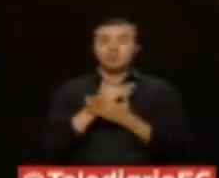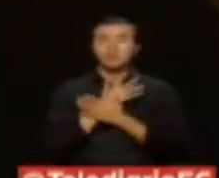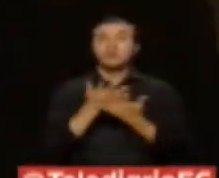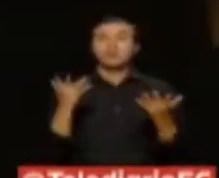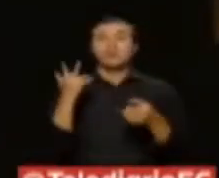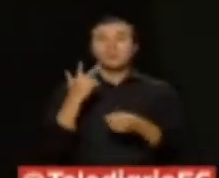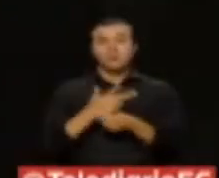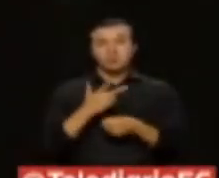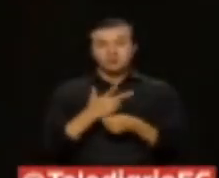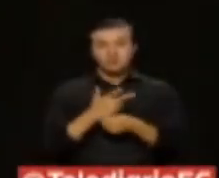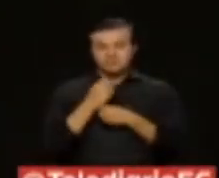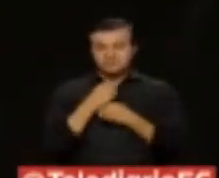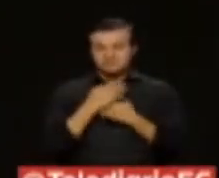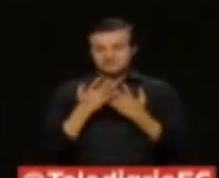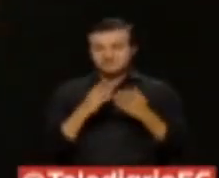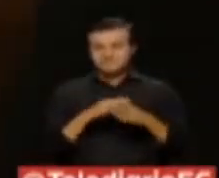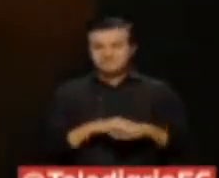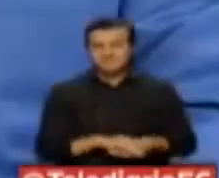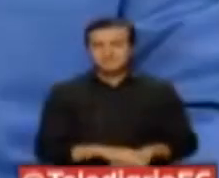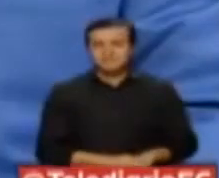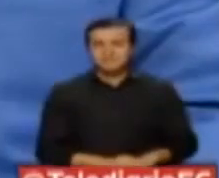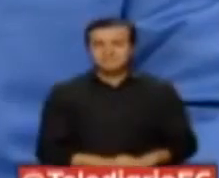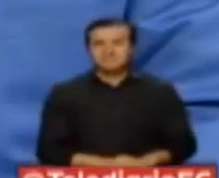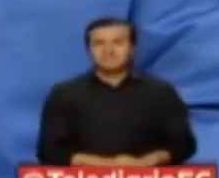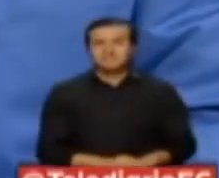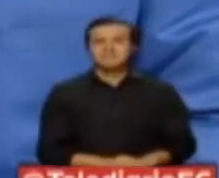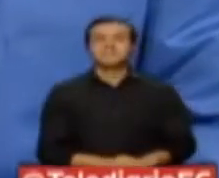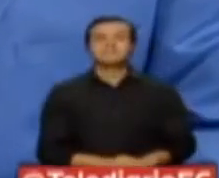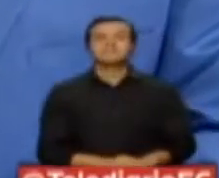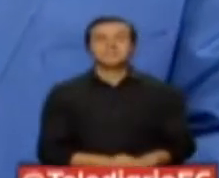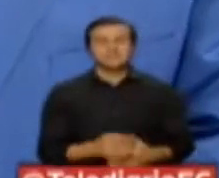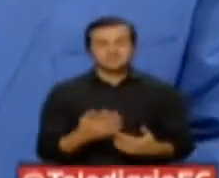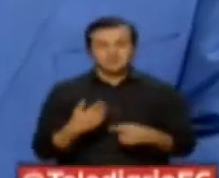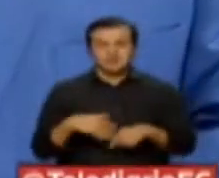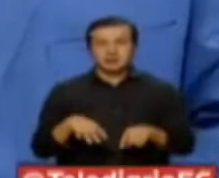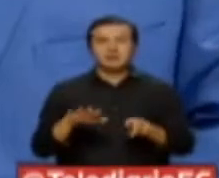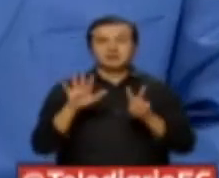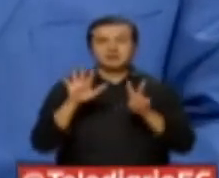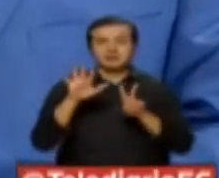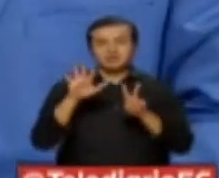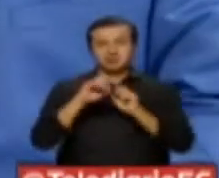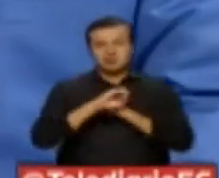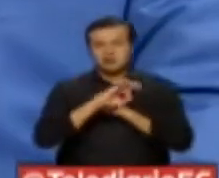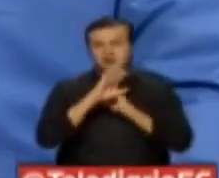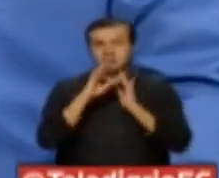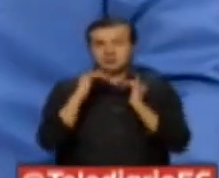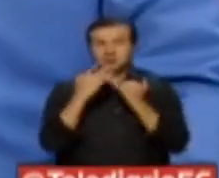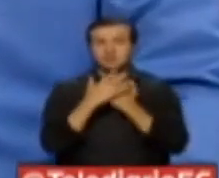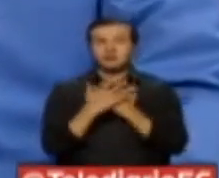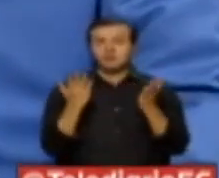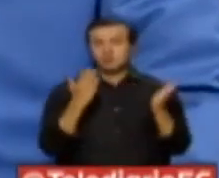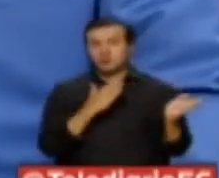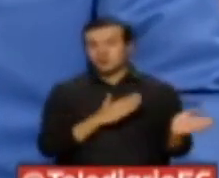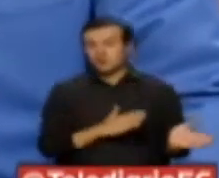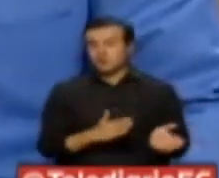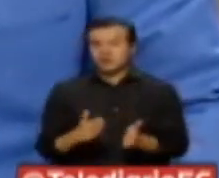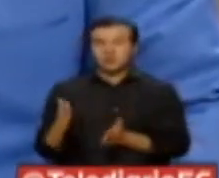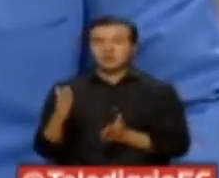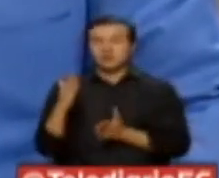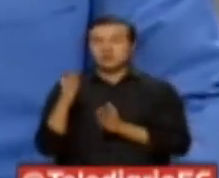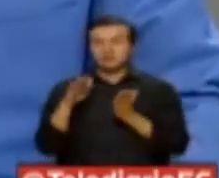guatemala a lejanos telediario son las 7 de la mañana en punto para hoy está previsto el